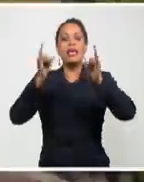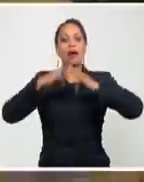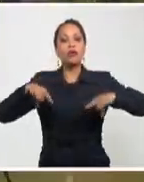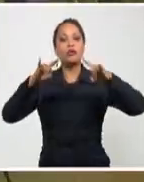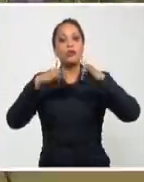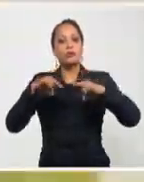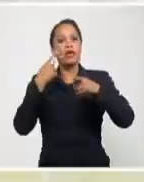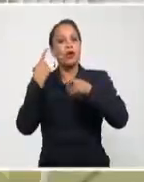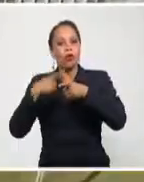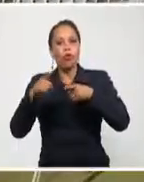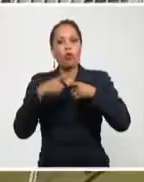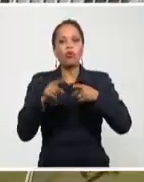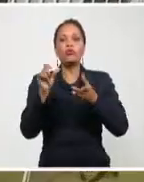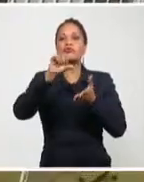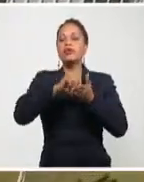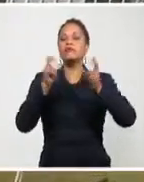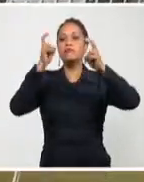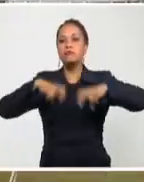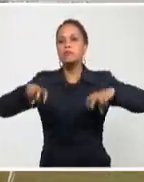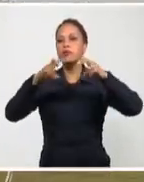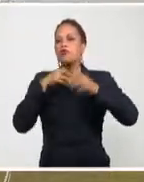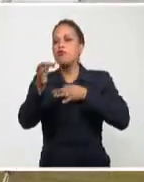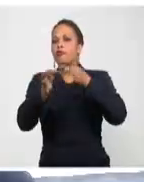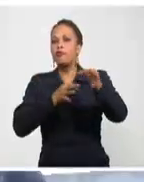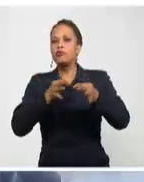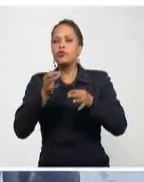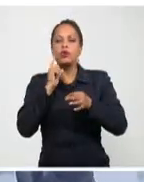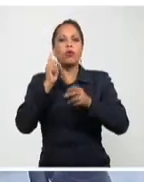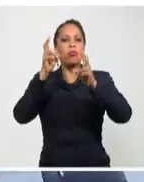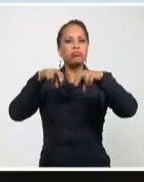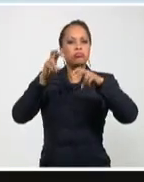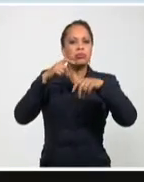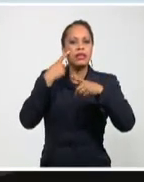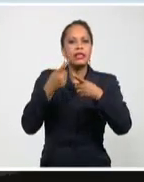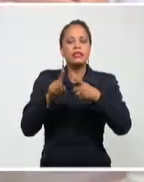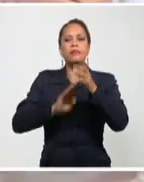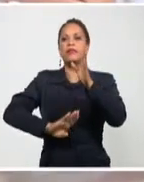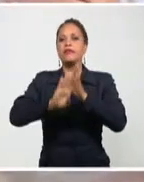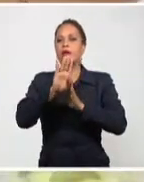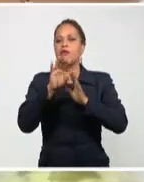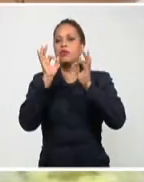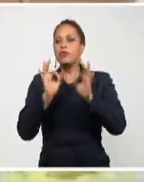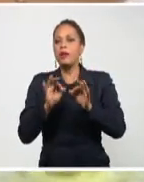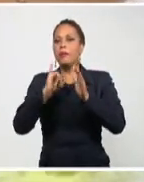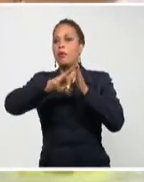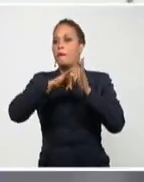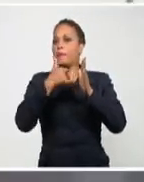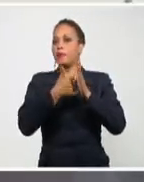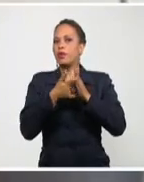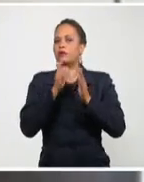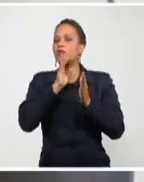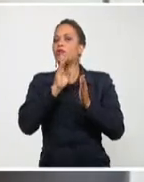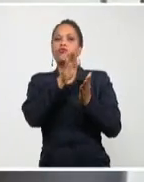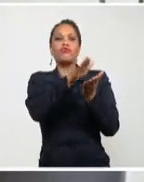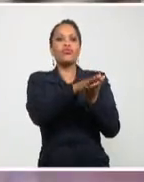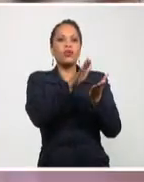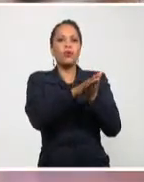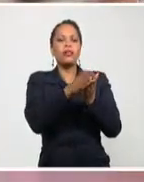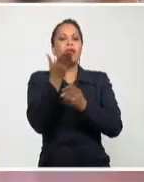otros centros de investigación funcionan como catalizadores de desarrollo siempre y cuando los proyectos no queden engavetados ante las